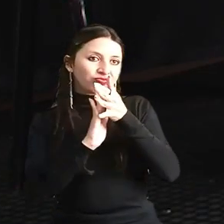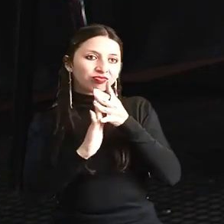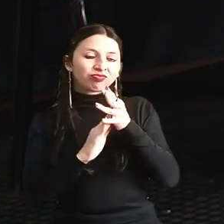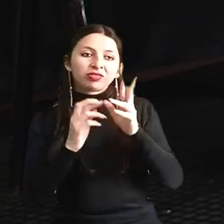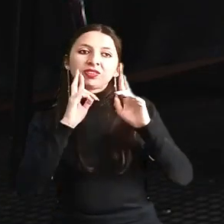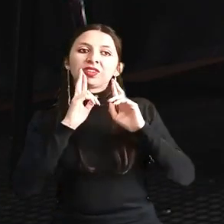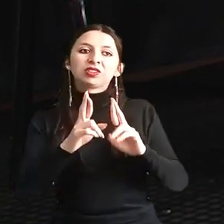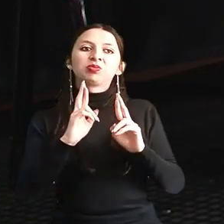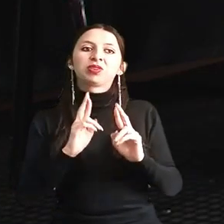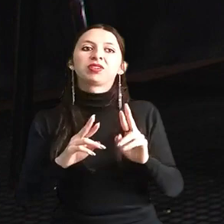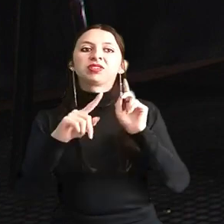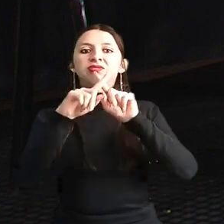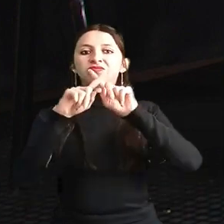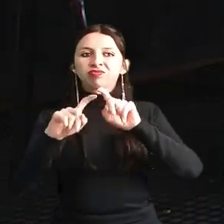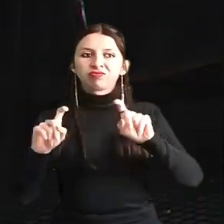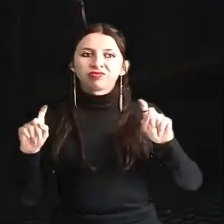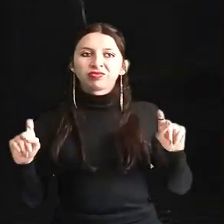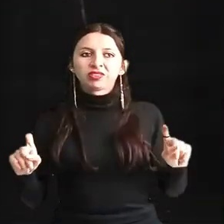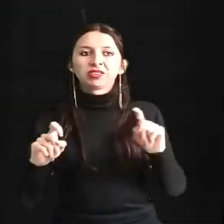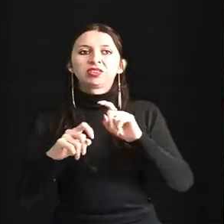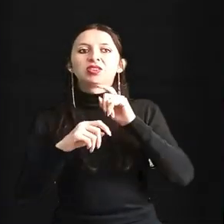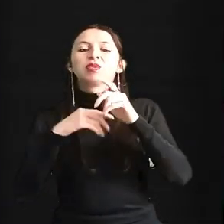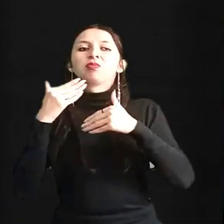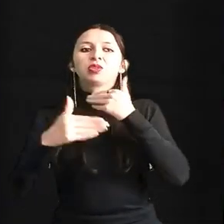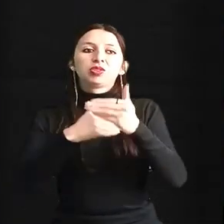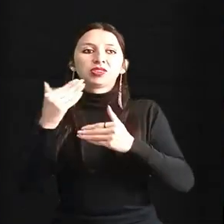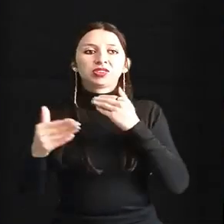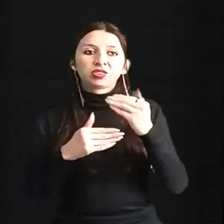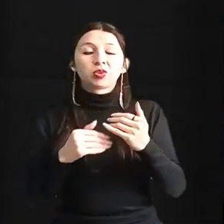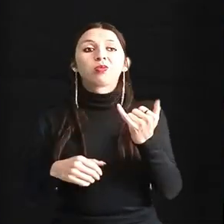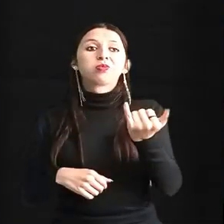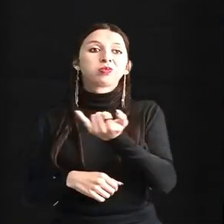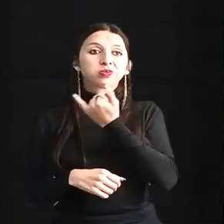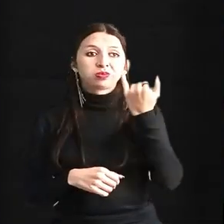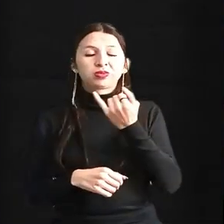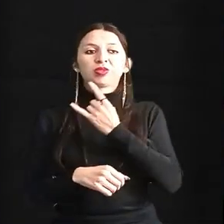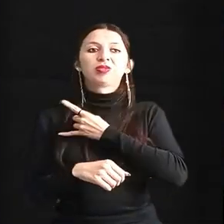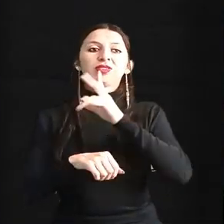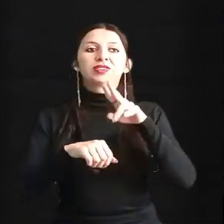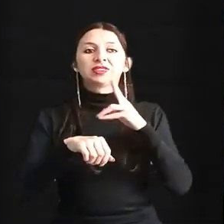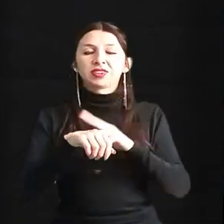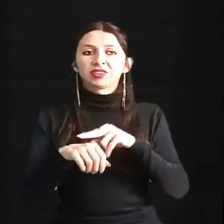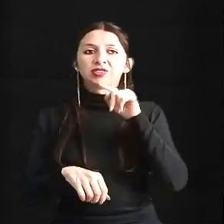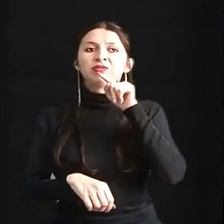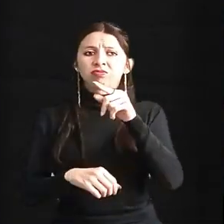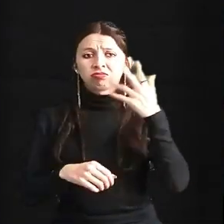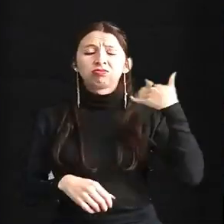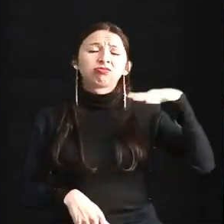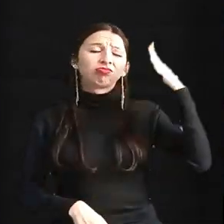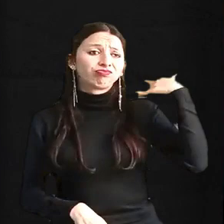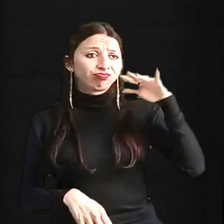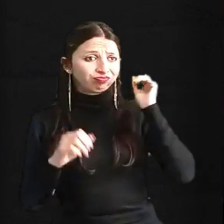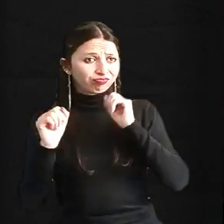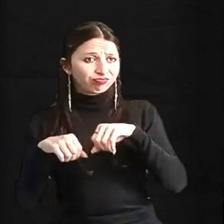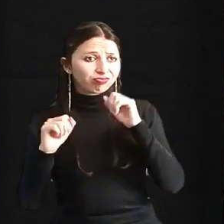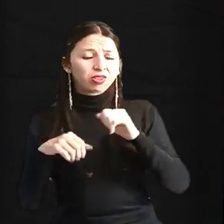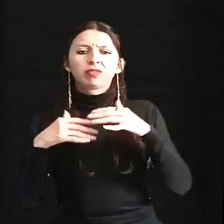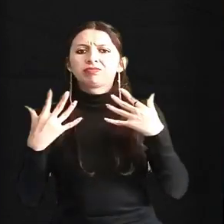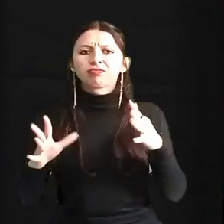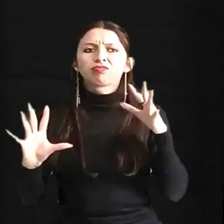de diferentes procesos de investigación que se estaban desarrollando en la universidad de nariño en ese momento